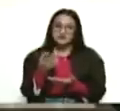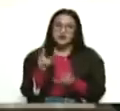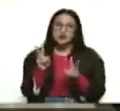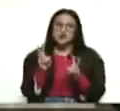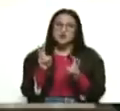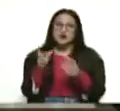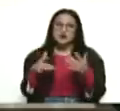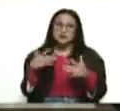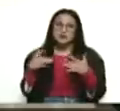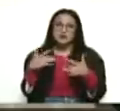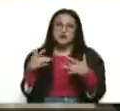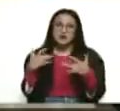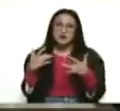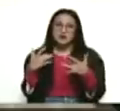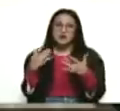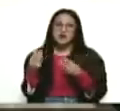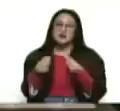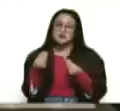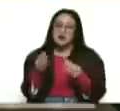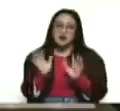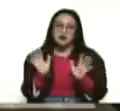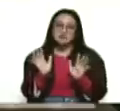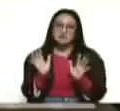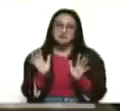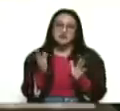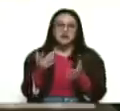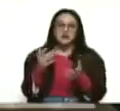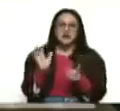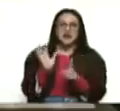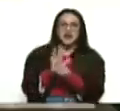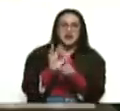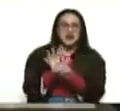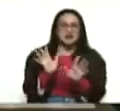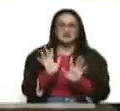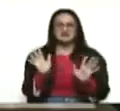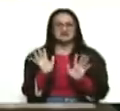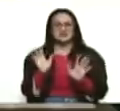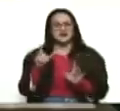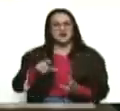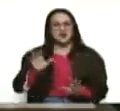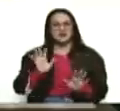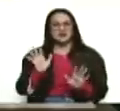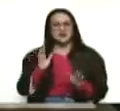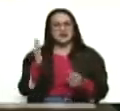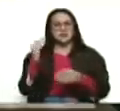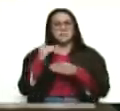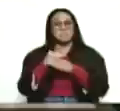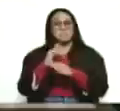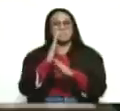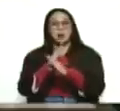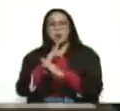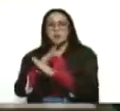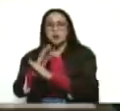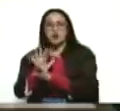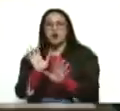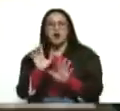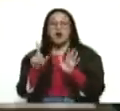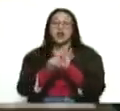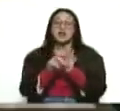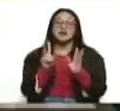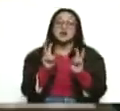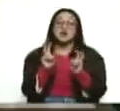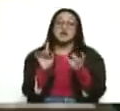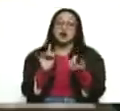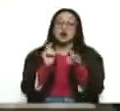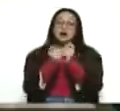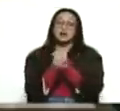nuevas actividades puedan ser desarrolladas sin tantas amenazas y sin tantos obstáculos. Las leyes del poder popular que estamos